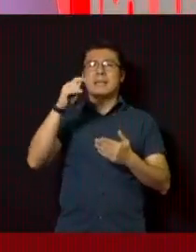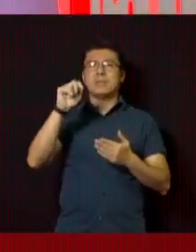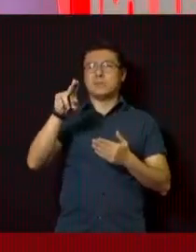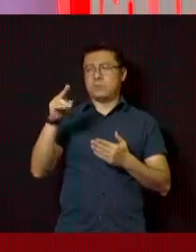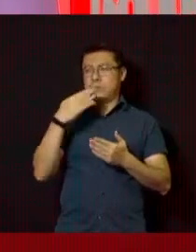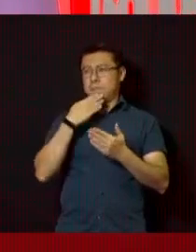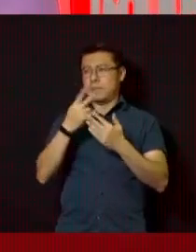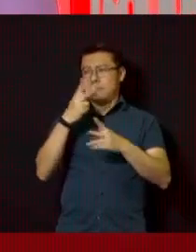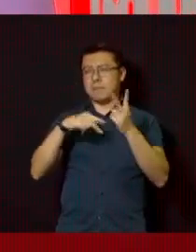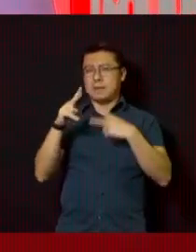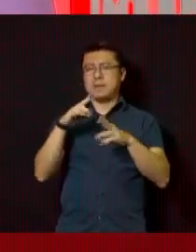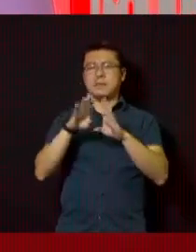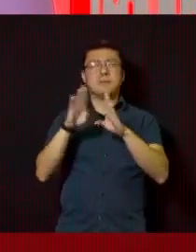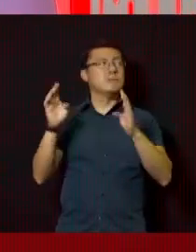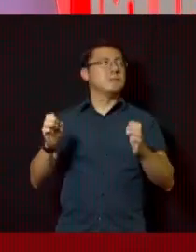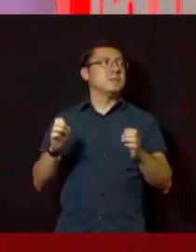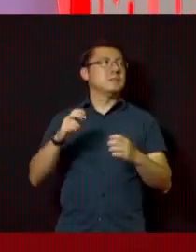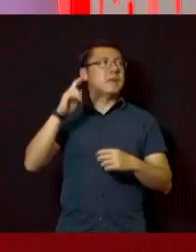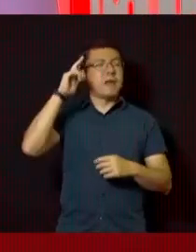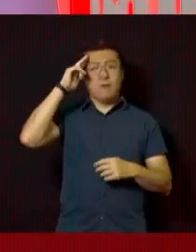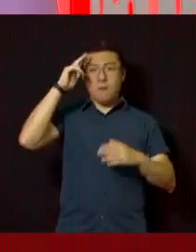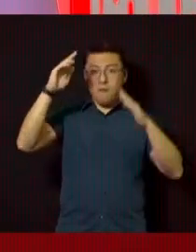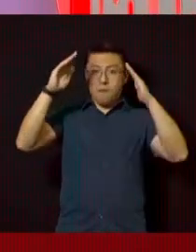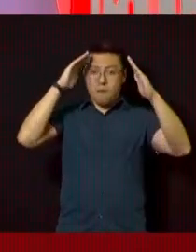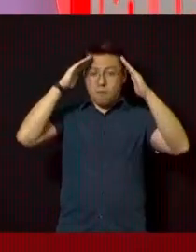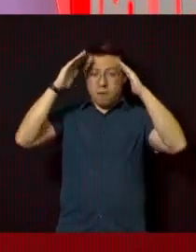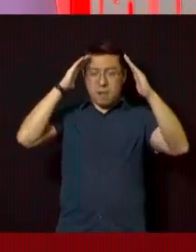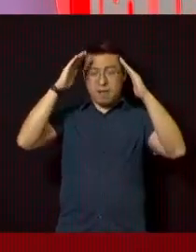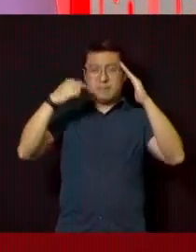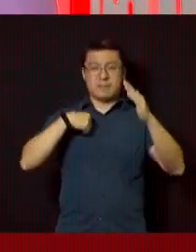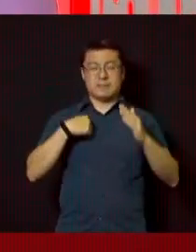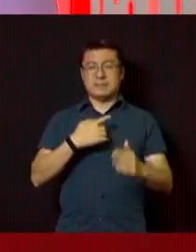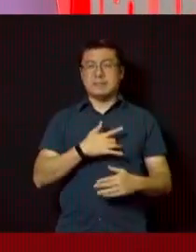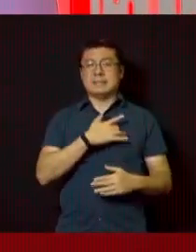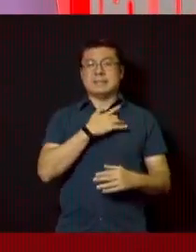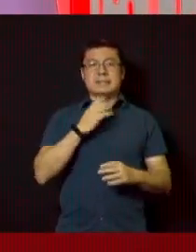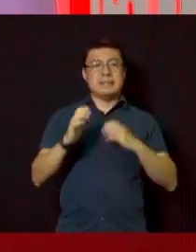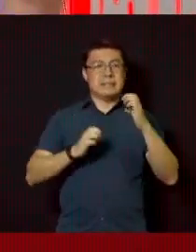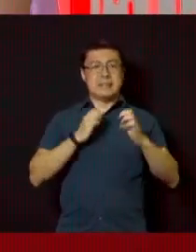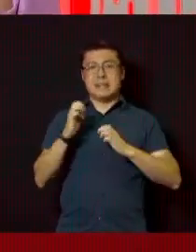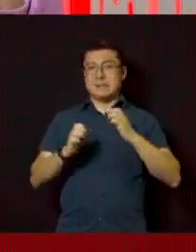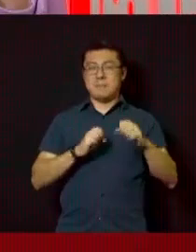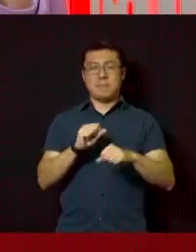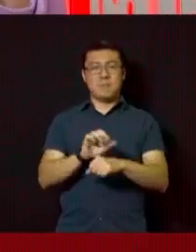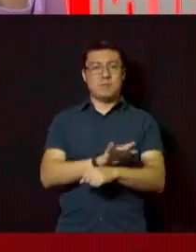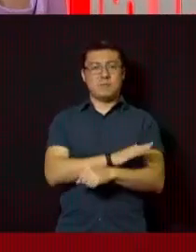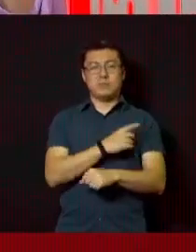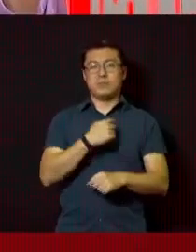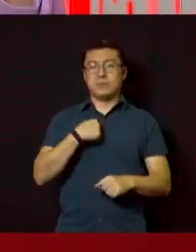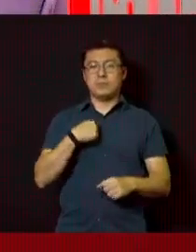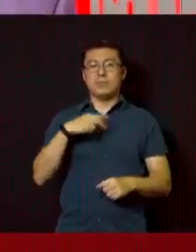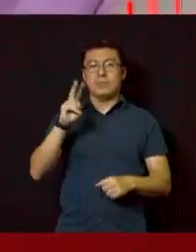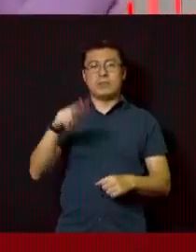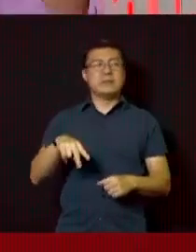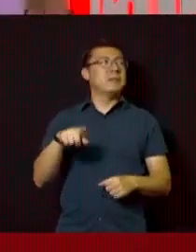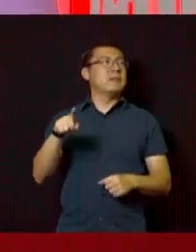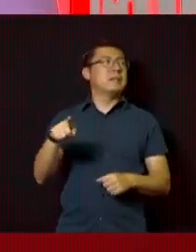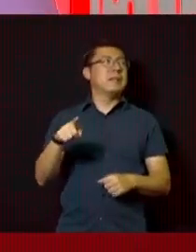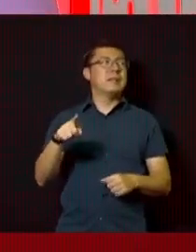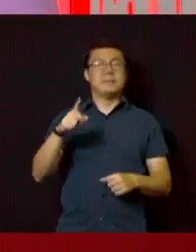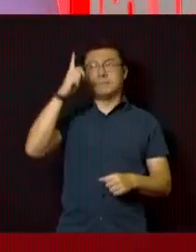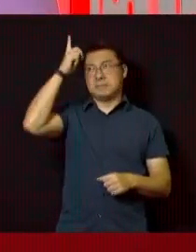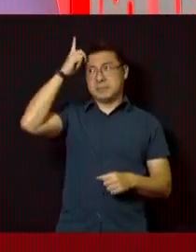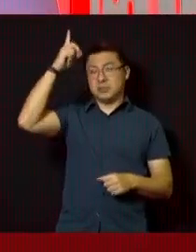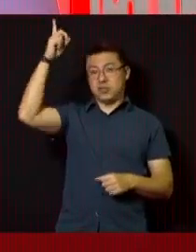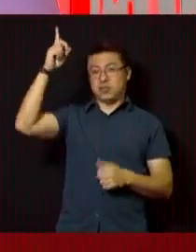Hola, hola, pues ay, muy emocionada, de verdad que muy contenta de estar aquí. Primero quiero agradecerle a mi Padre Eterno por esta bendición que